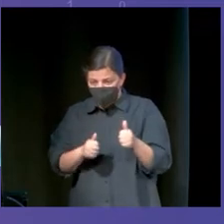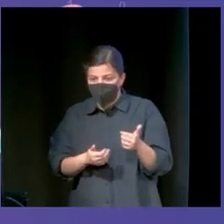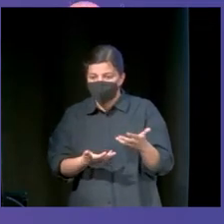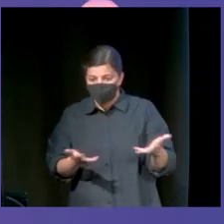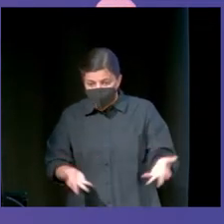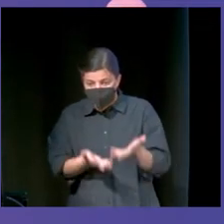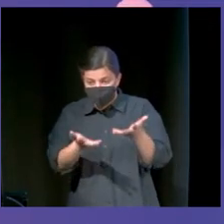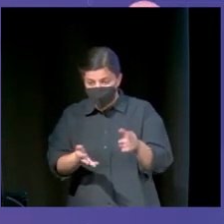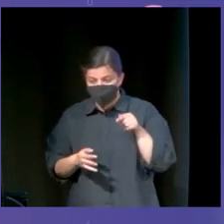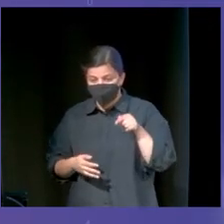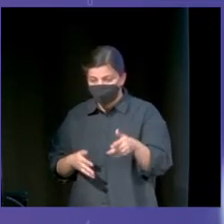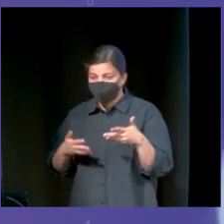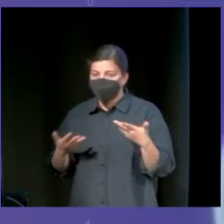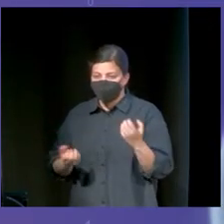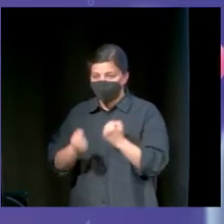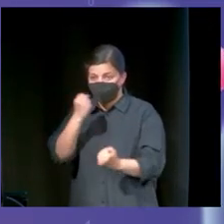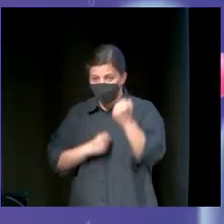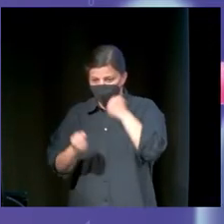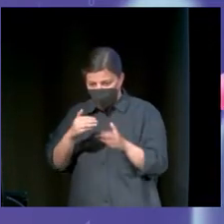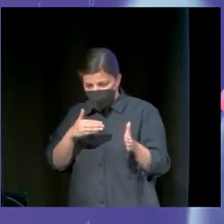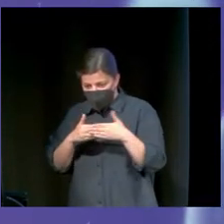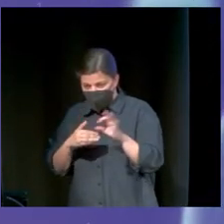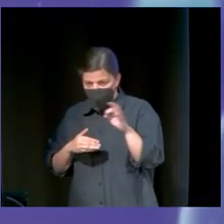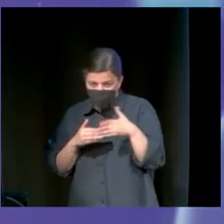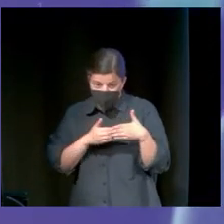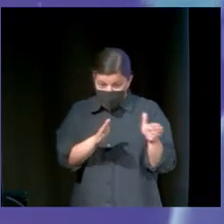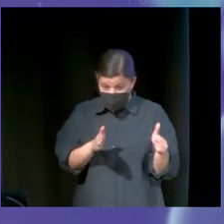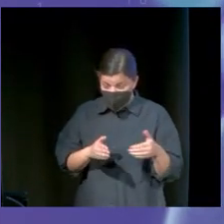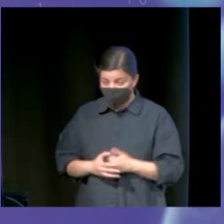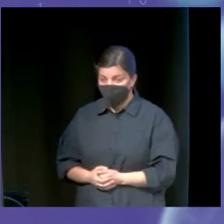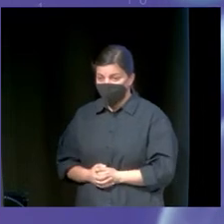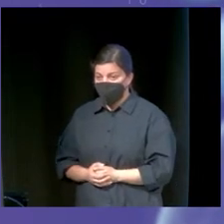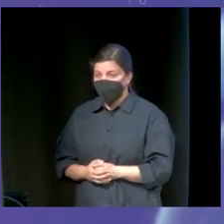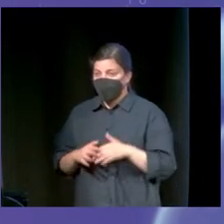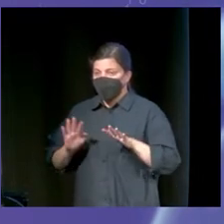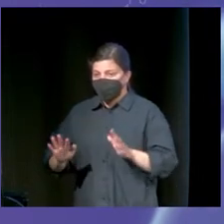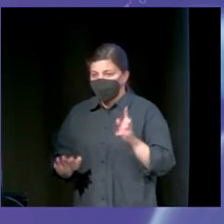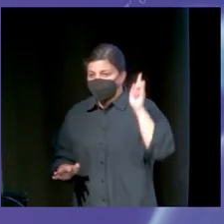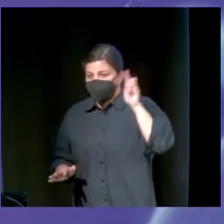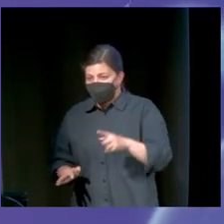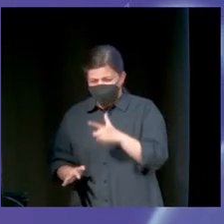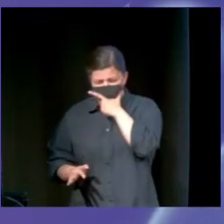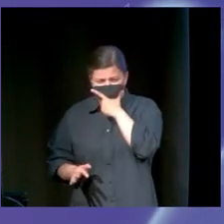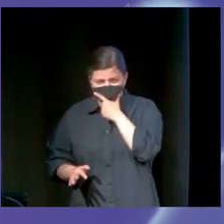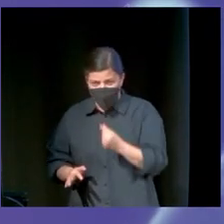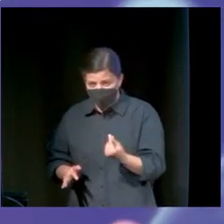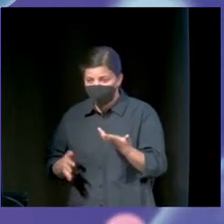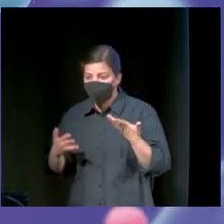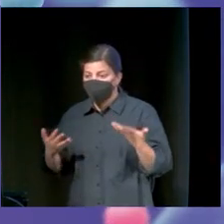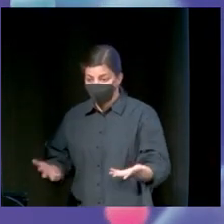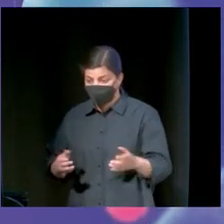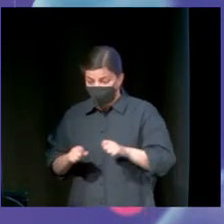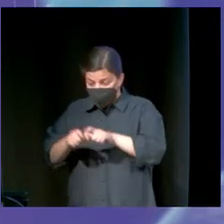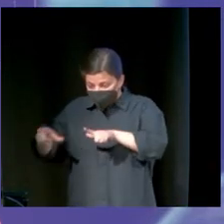basado en un o en economías cerradas o en economías abiertas pero también la facilidad que están poniendo estas